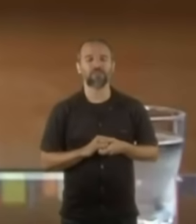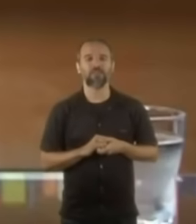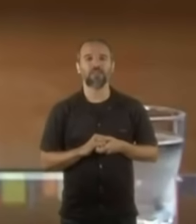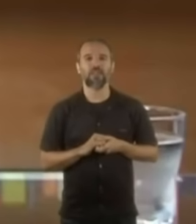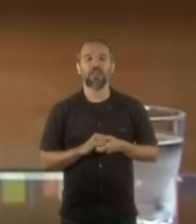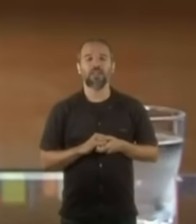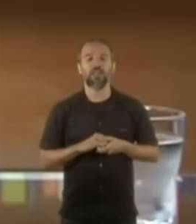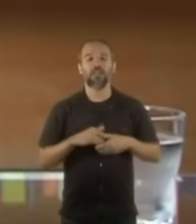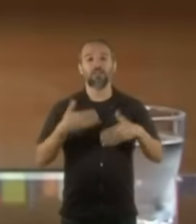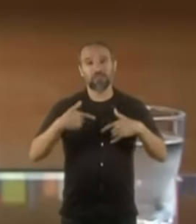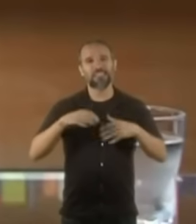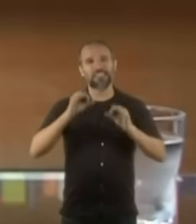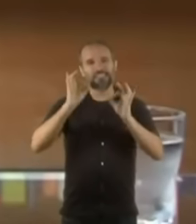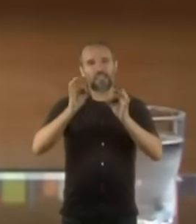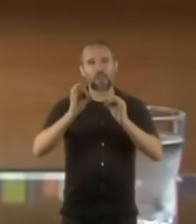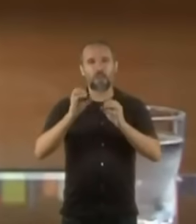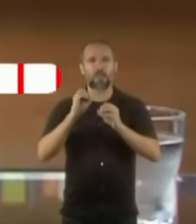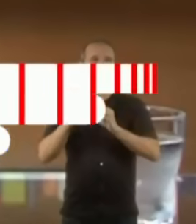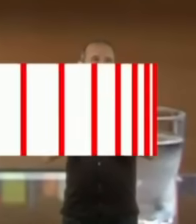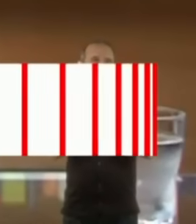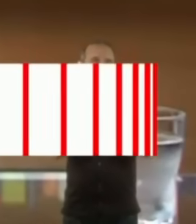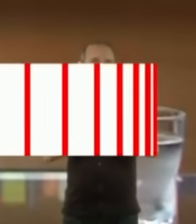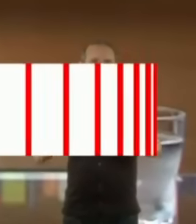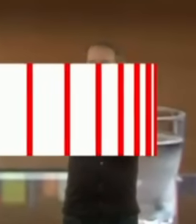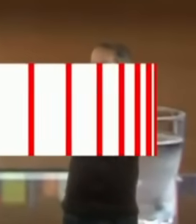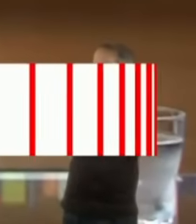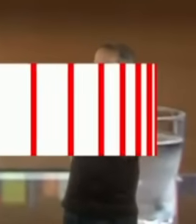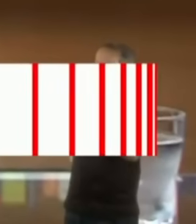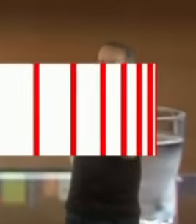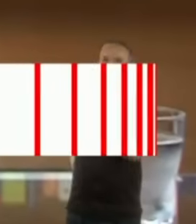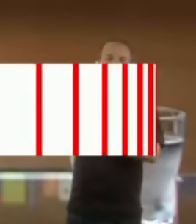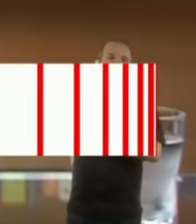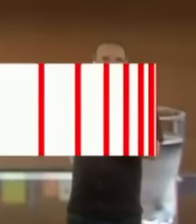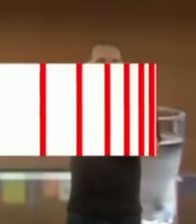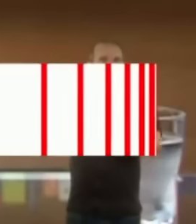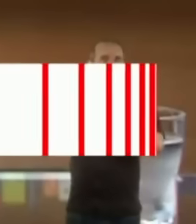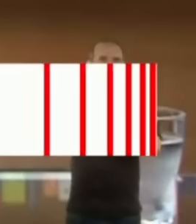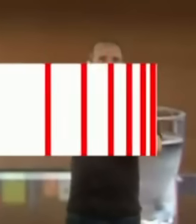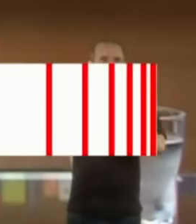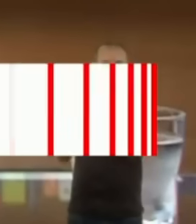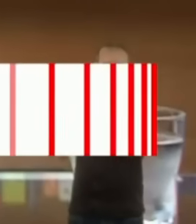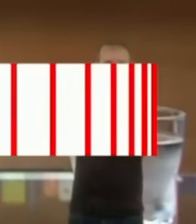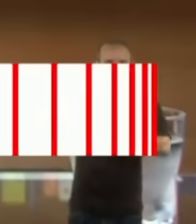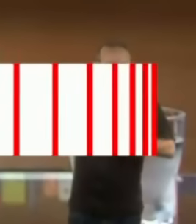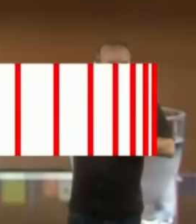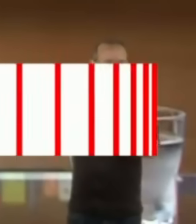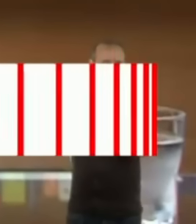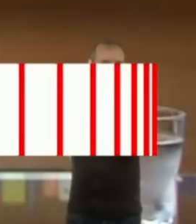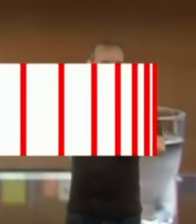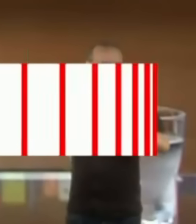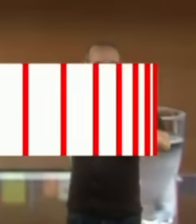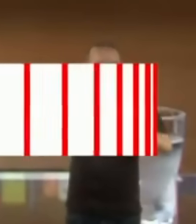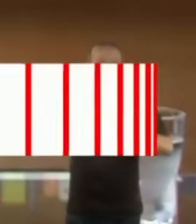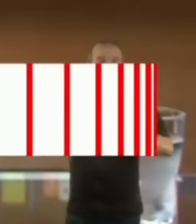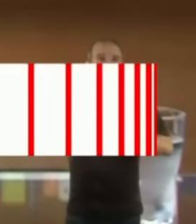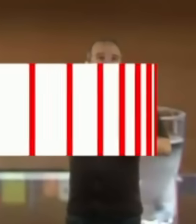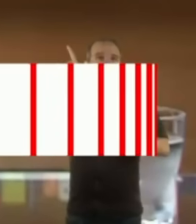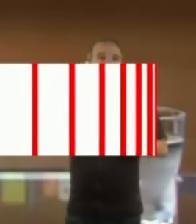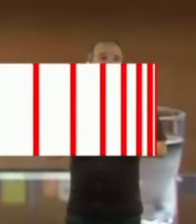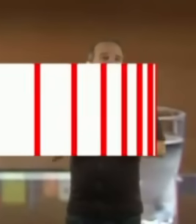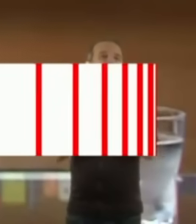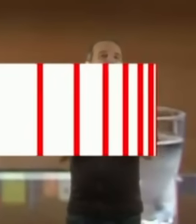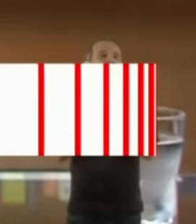Definitivamente estamos frente a la peor herencia de nuestra historia. Un país donde los argentinos somos cada vez más